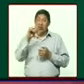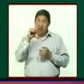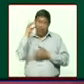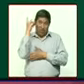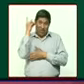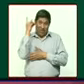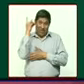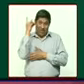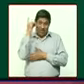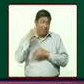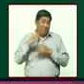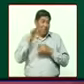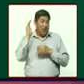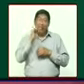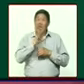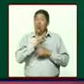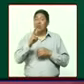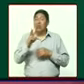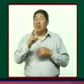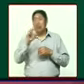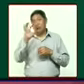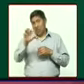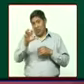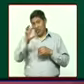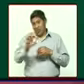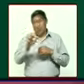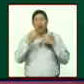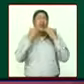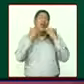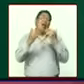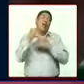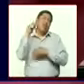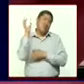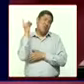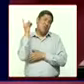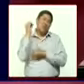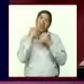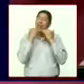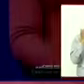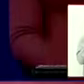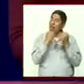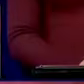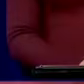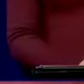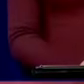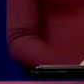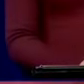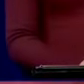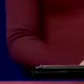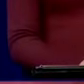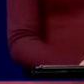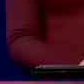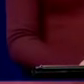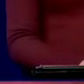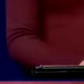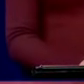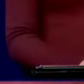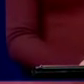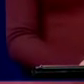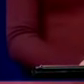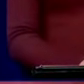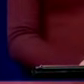299.750 bolivianos más 52 centavos. Gracias, Bolivia, gracias por tu aporte, gracias por tu